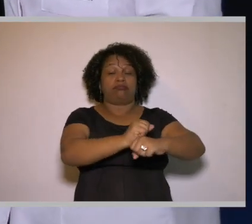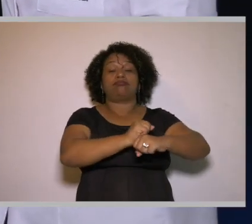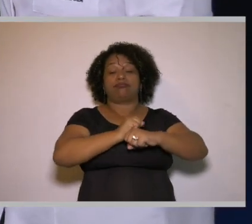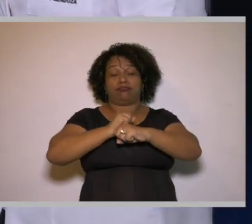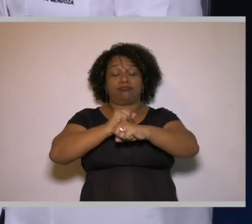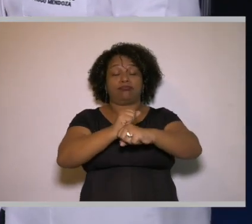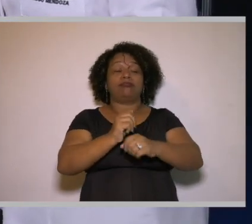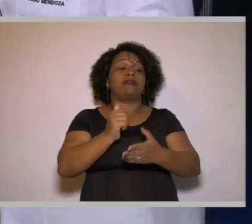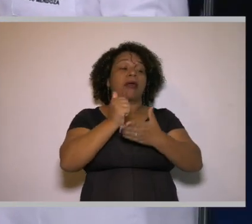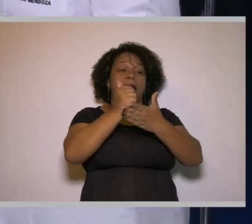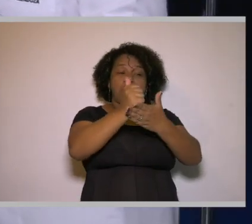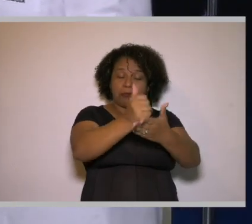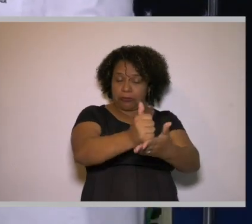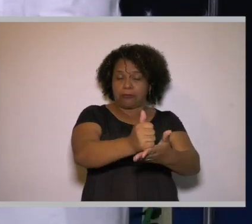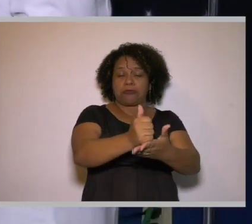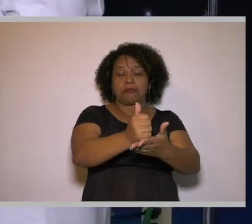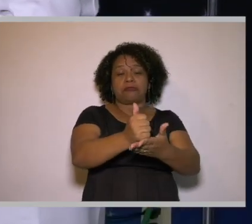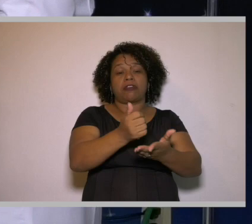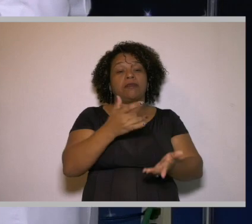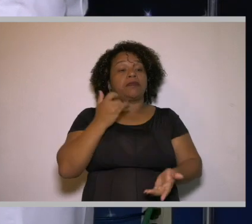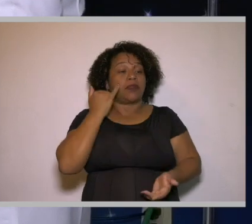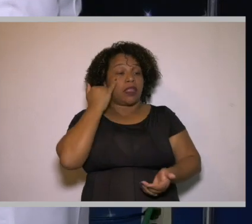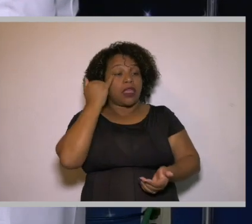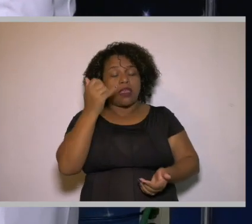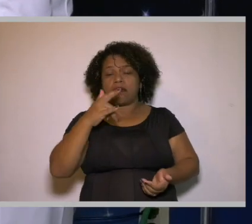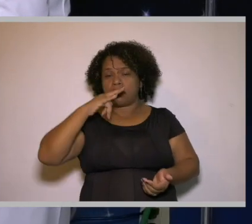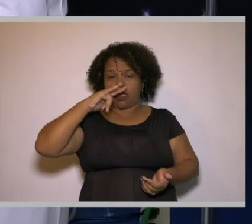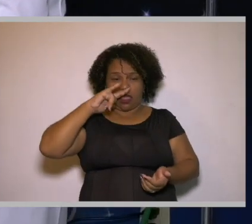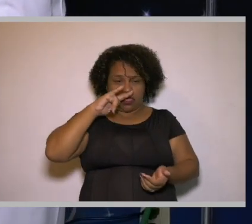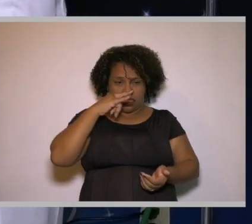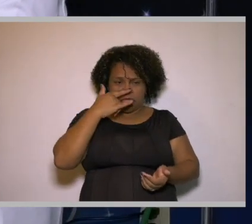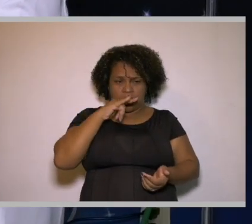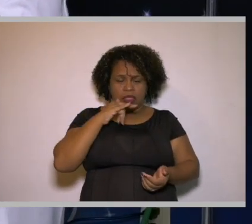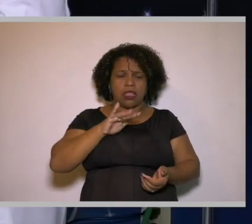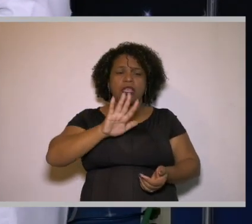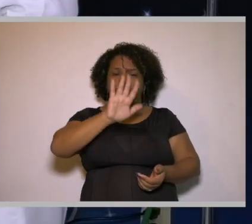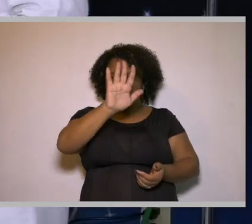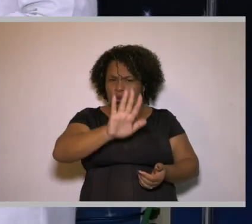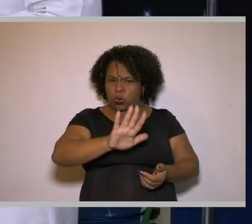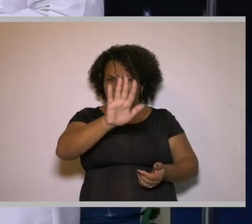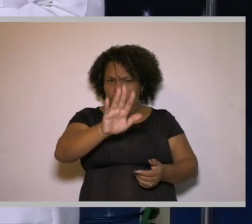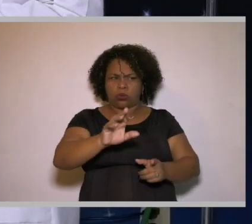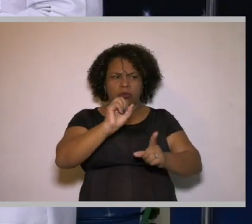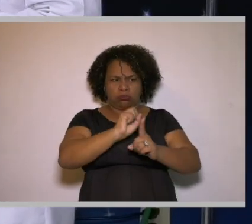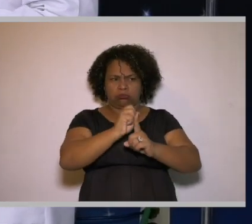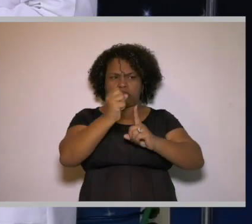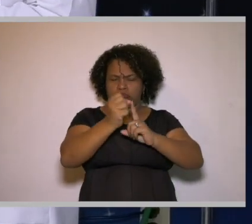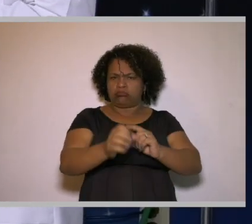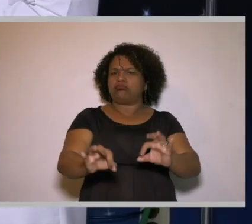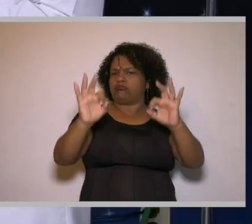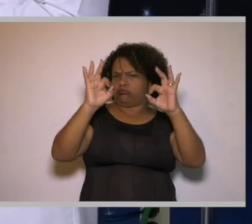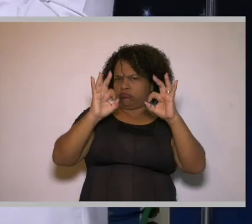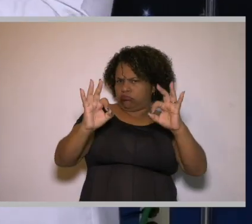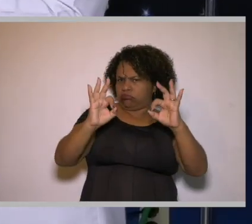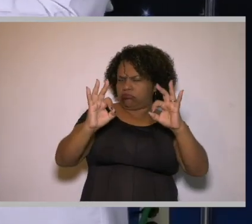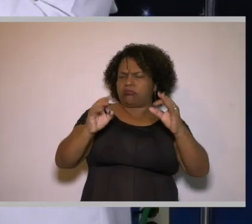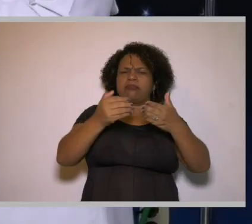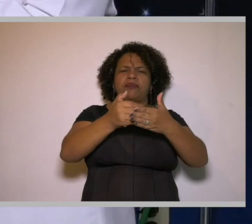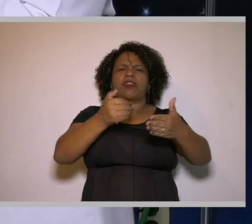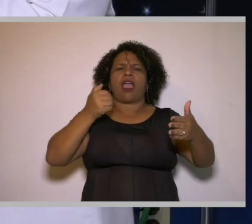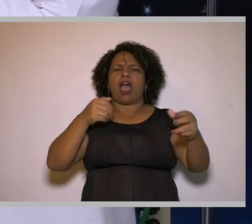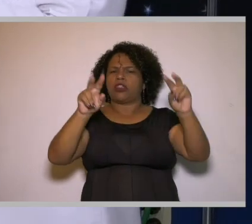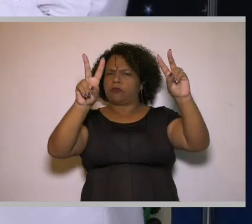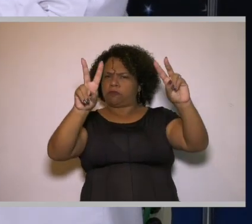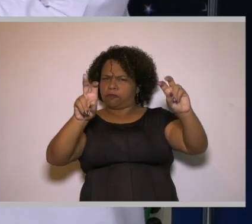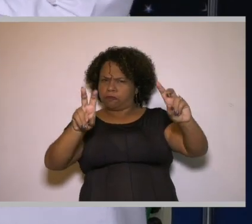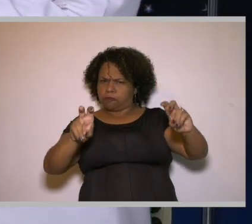seguros, realmente son seguros. Si el niño tiene una condición adecuada, si está